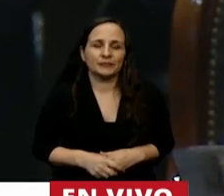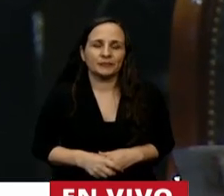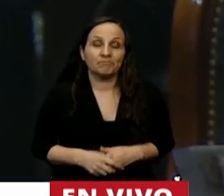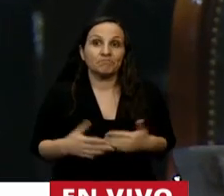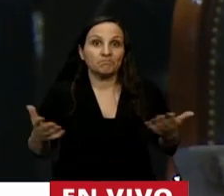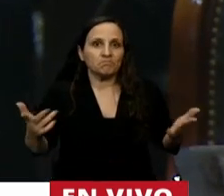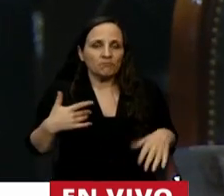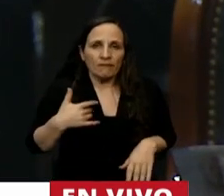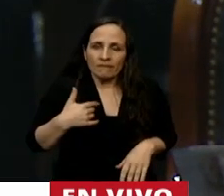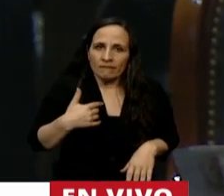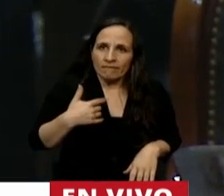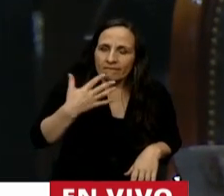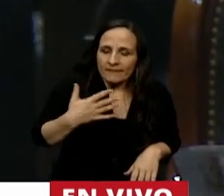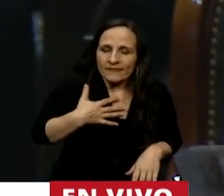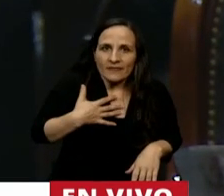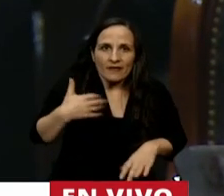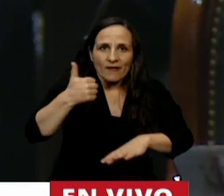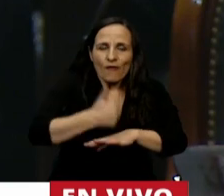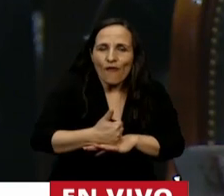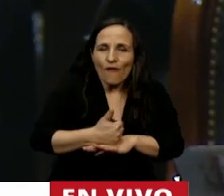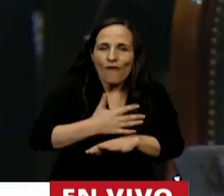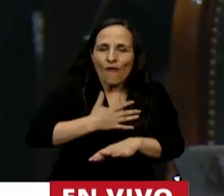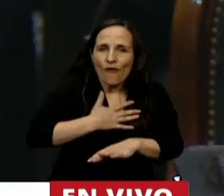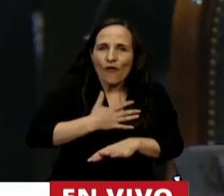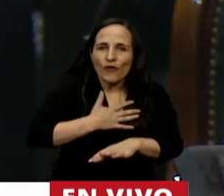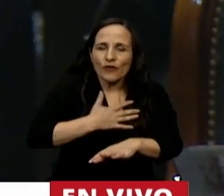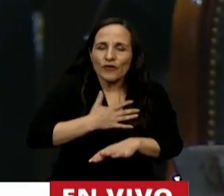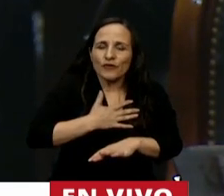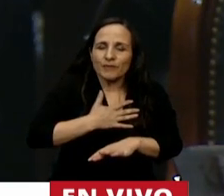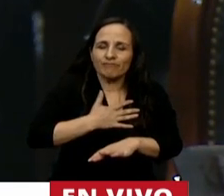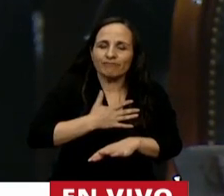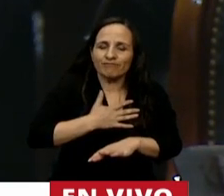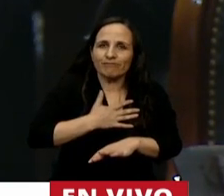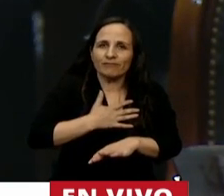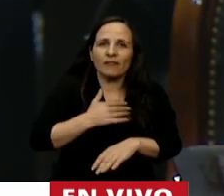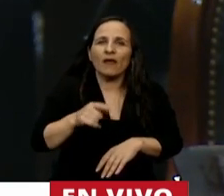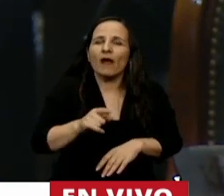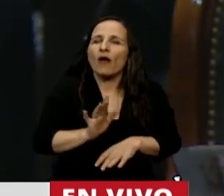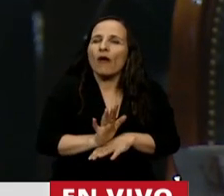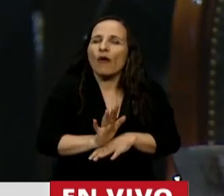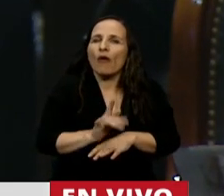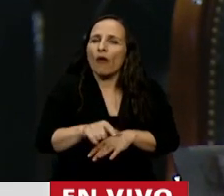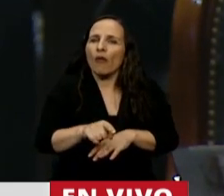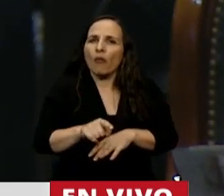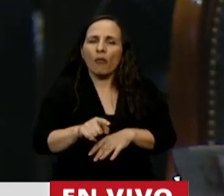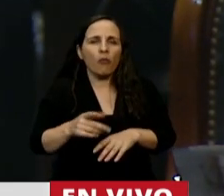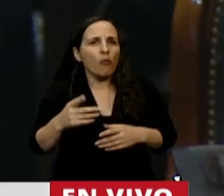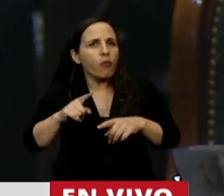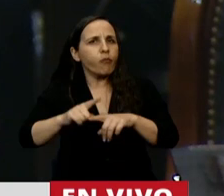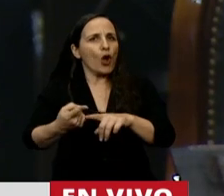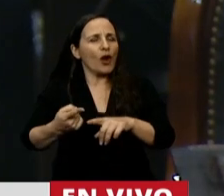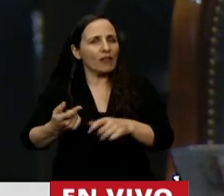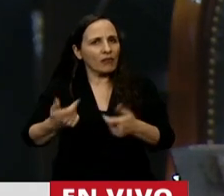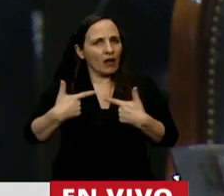En verdad, estar hoy aquí es quizás la muestra más clara que la política me